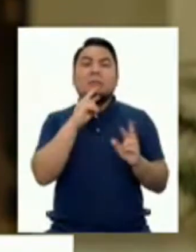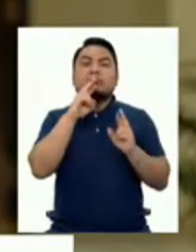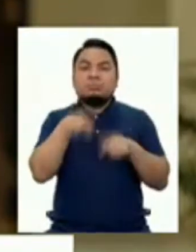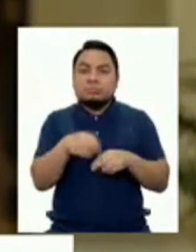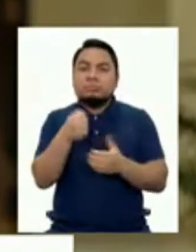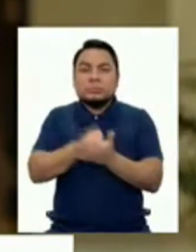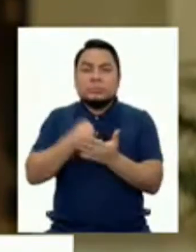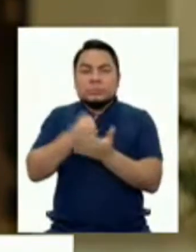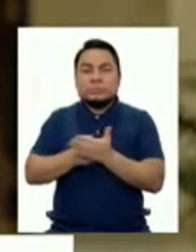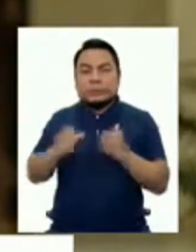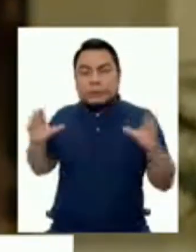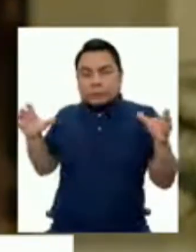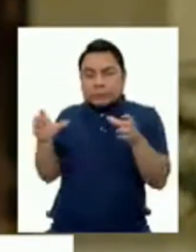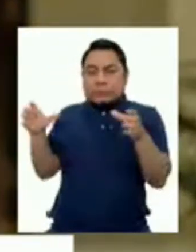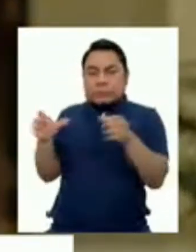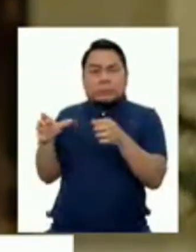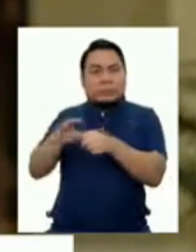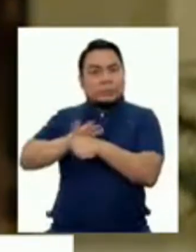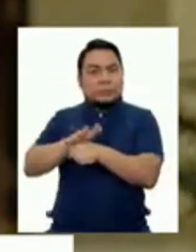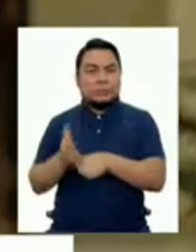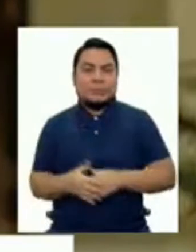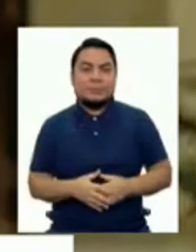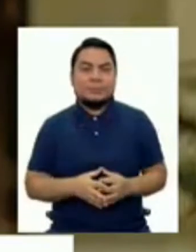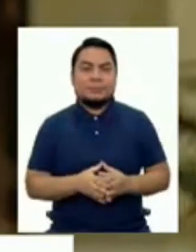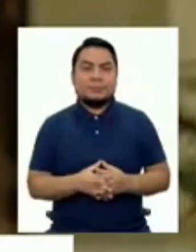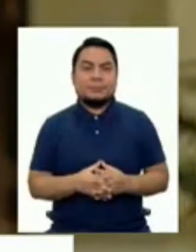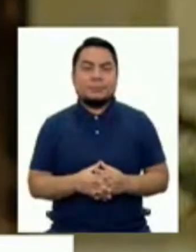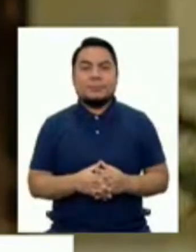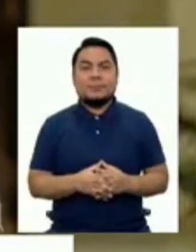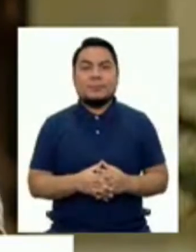del combate al COVID-19.